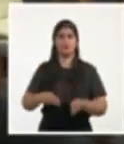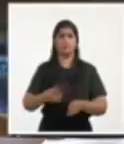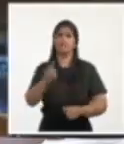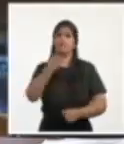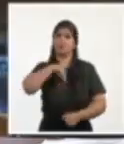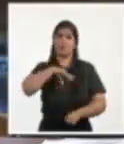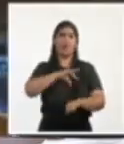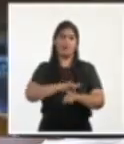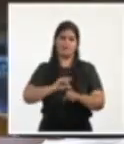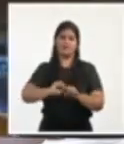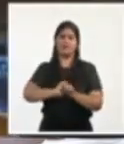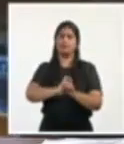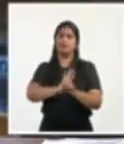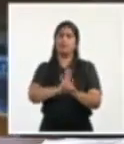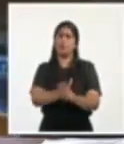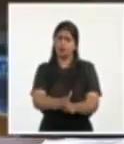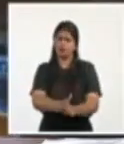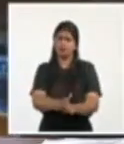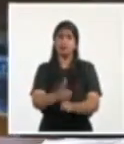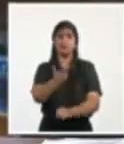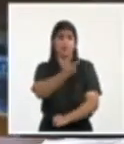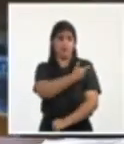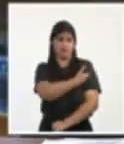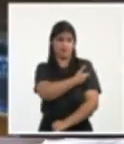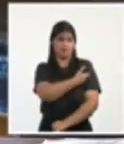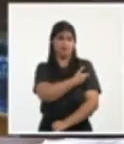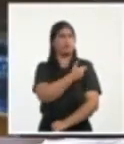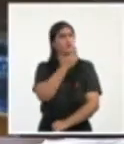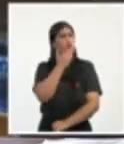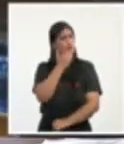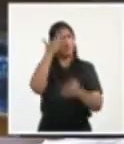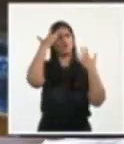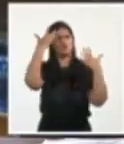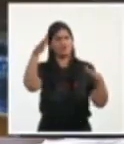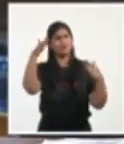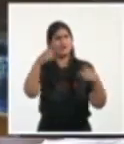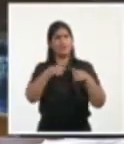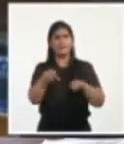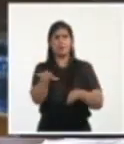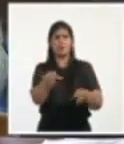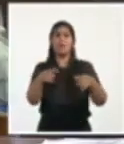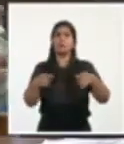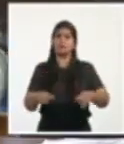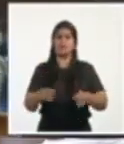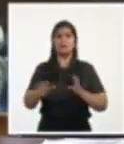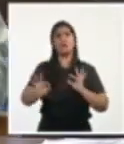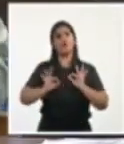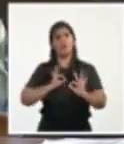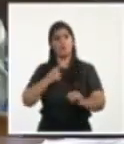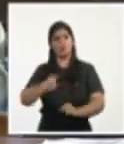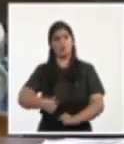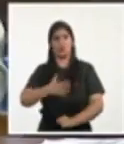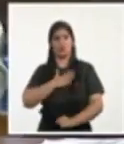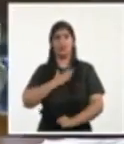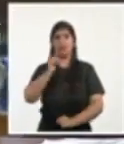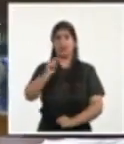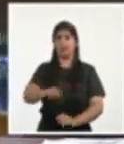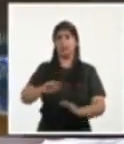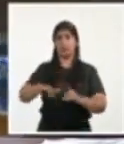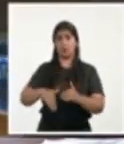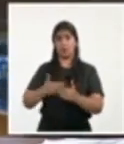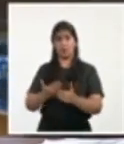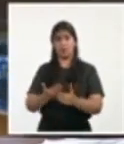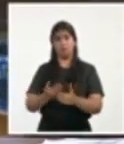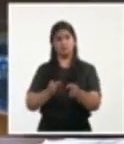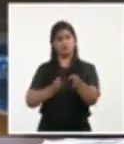virus. Ha habido un agotamiento de la población. Se han empezado a resquebrajar disciplinas. En días recientes discutíamos, y pongo el